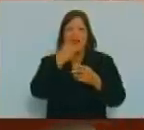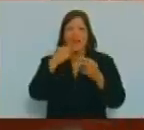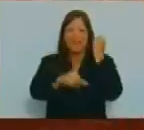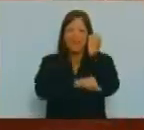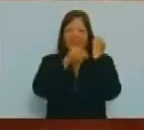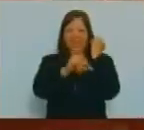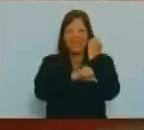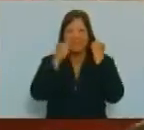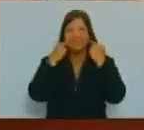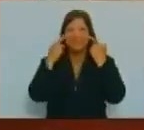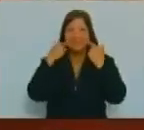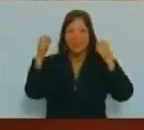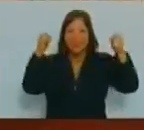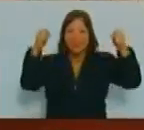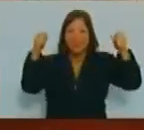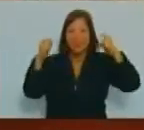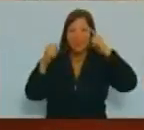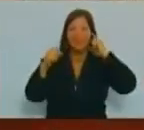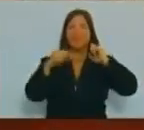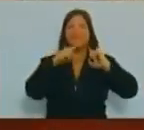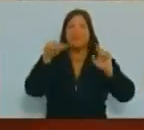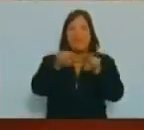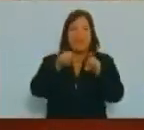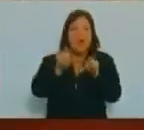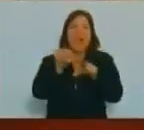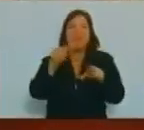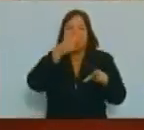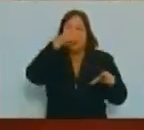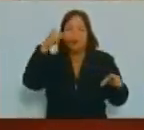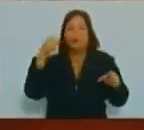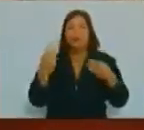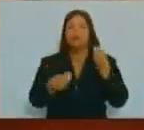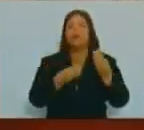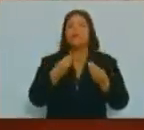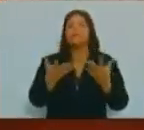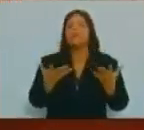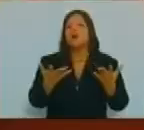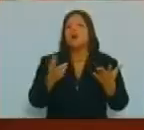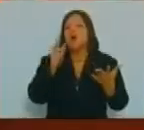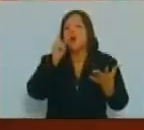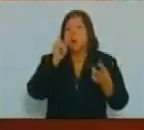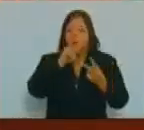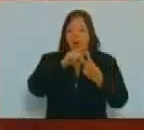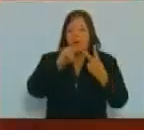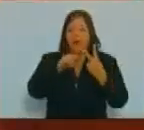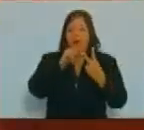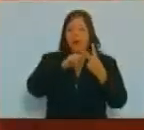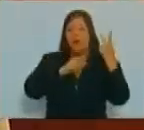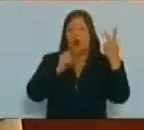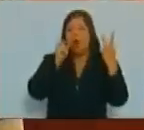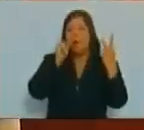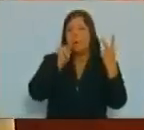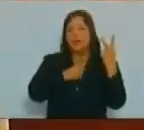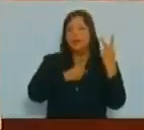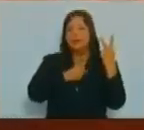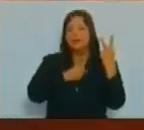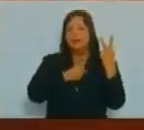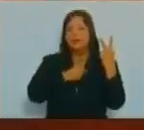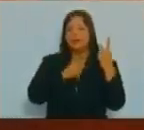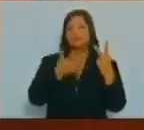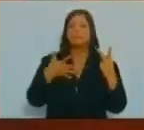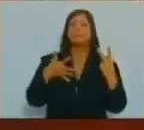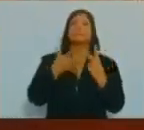carlos 3 de preventas 2 dirigente de voluntad popular pero que había pasado con carlos tráficos presenta primero y